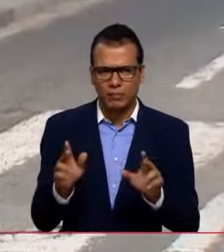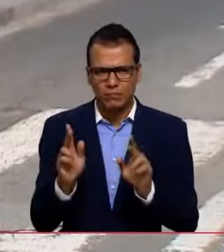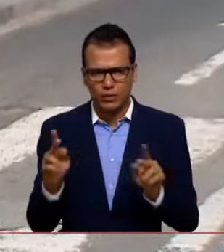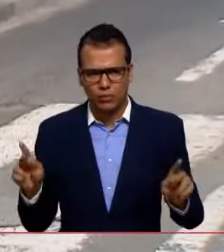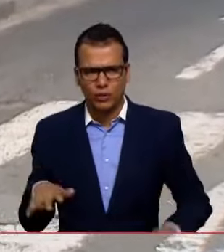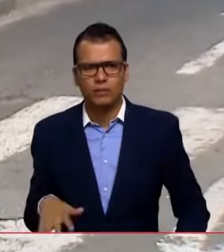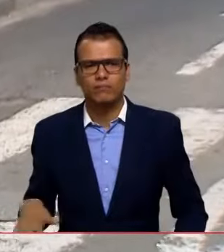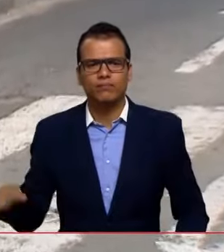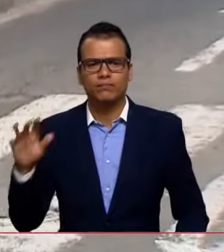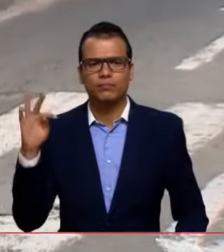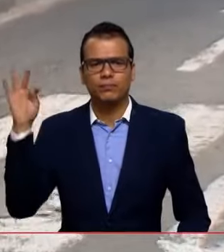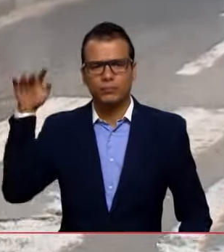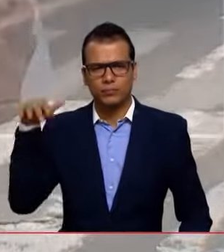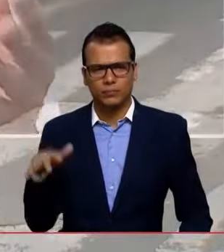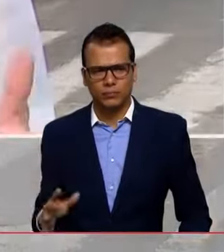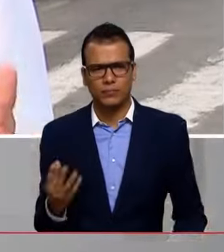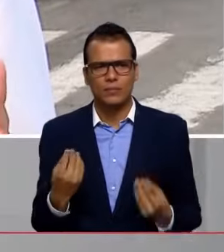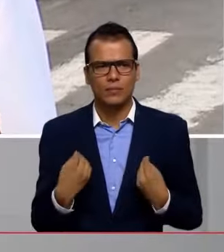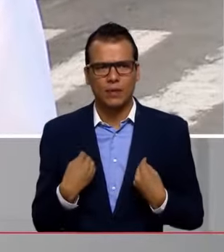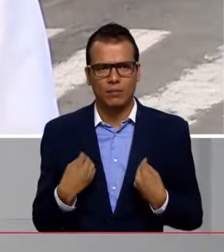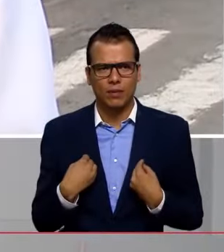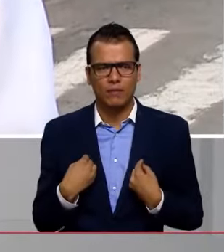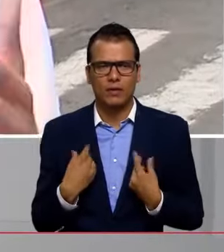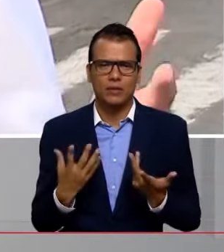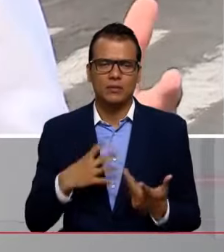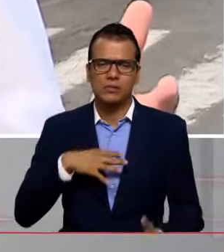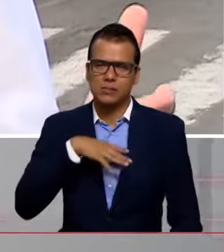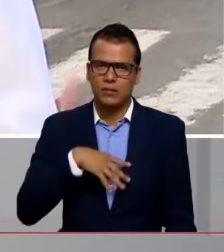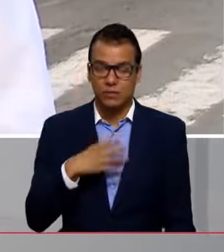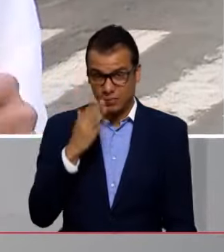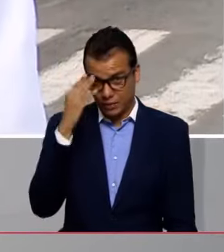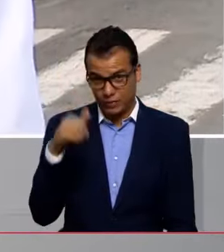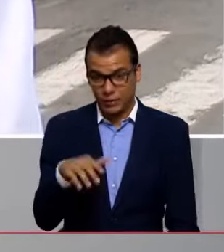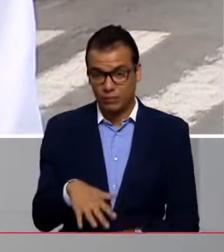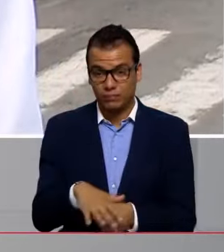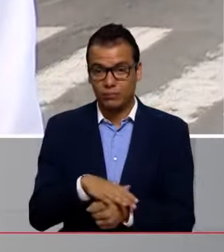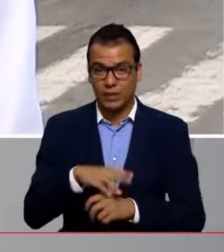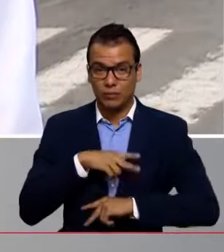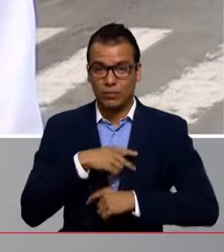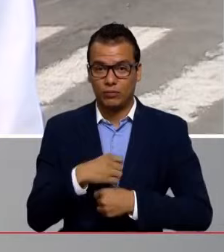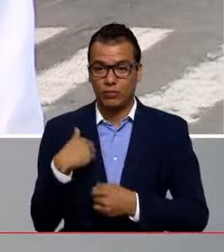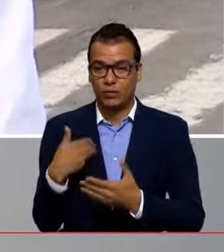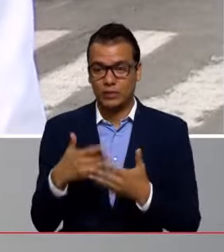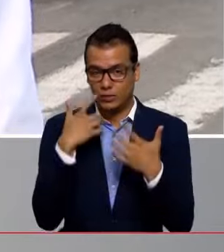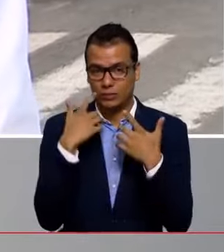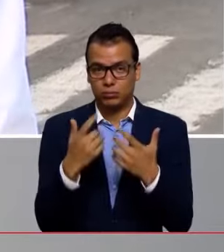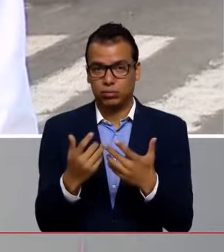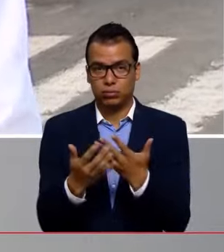barrio San Antonio, aquí en el oeste de Cali, un barrio considerado patrimonio